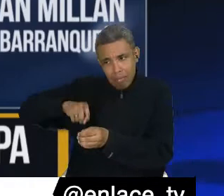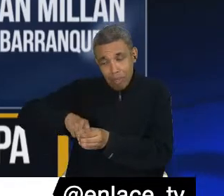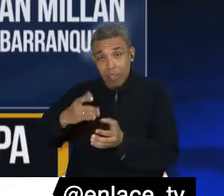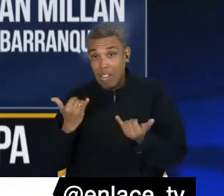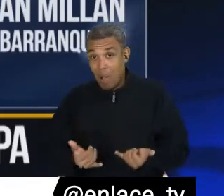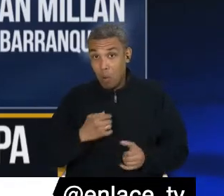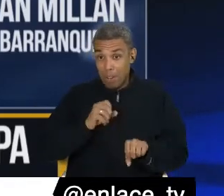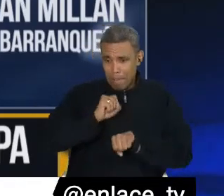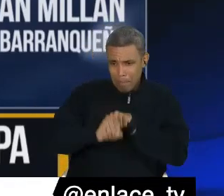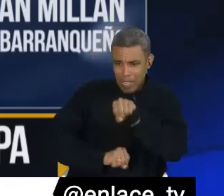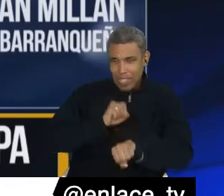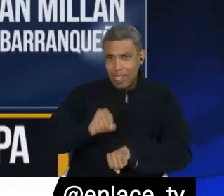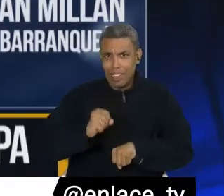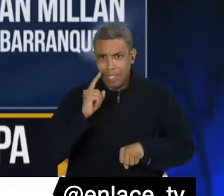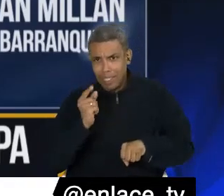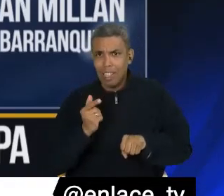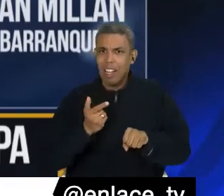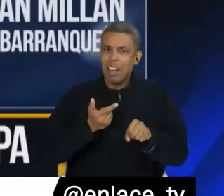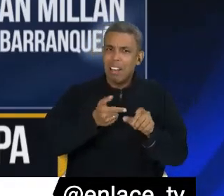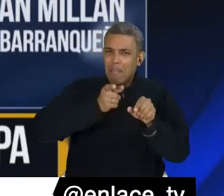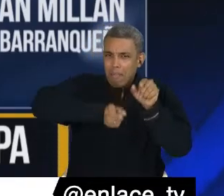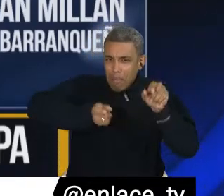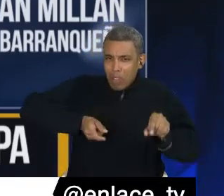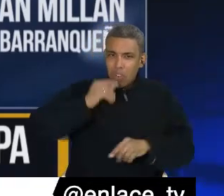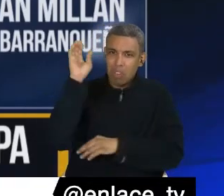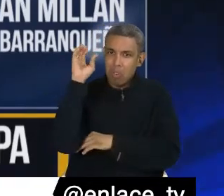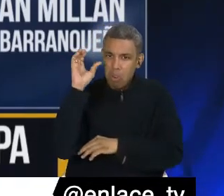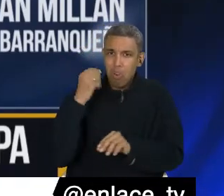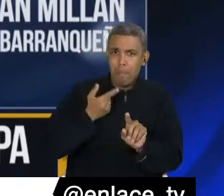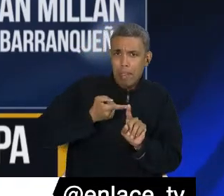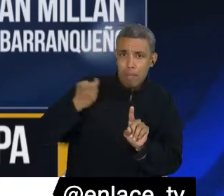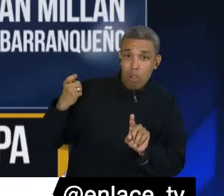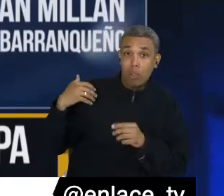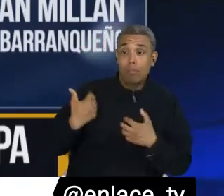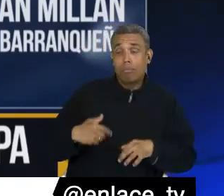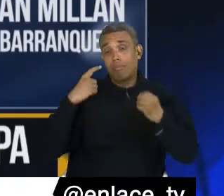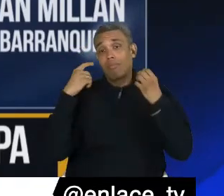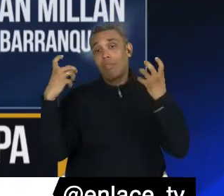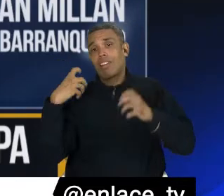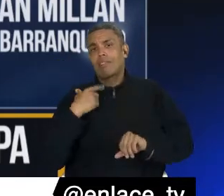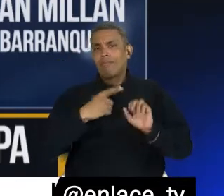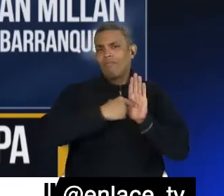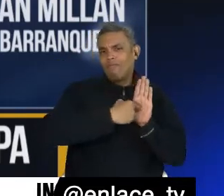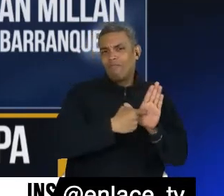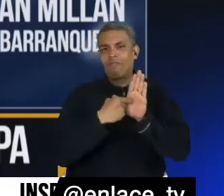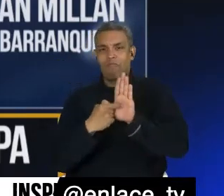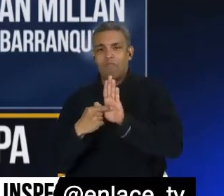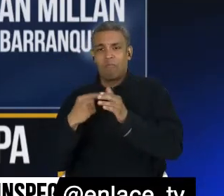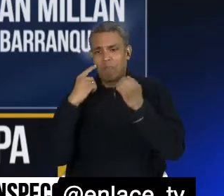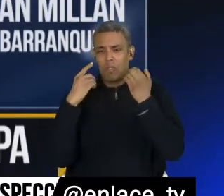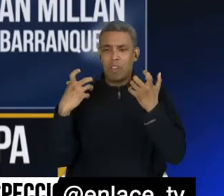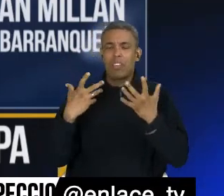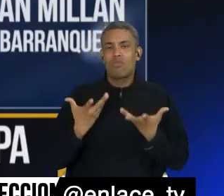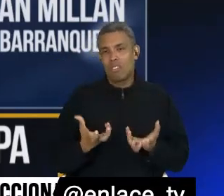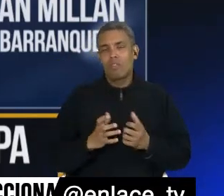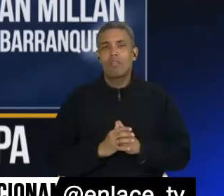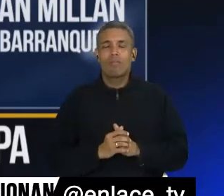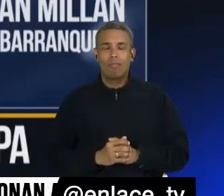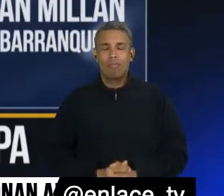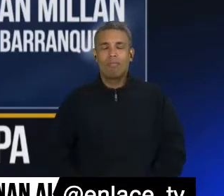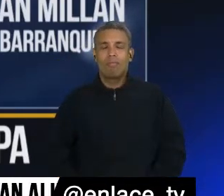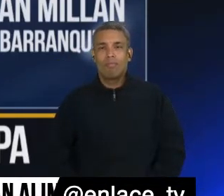entonces queremos llegar muy bien y representar muy bien a nuestro equipo, a Colombia y por supuesto a Barranca